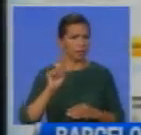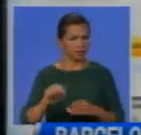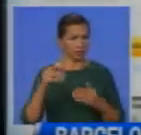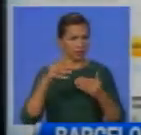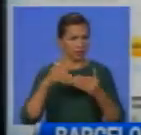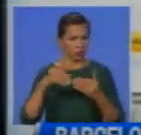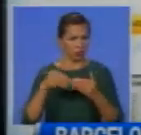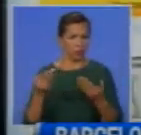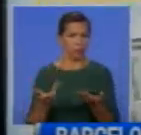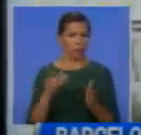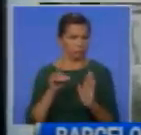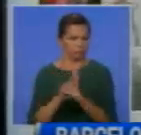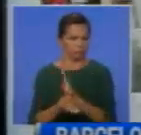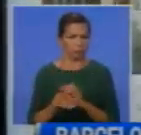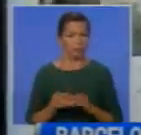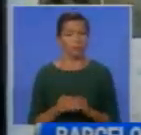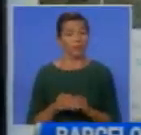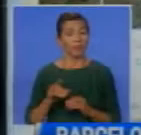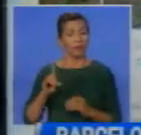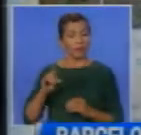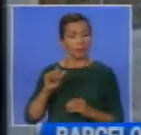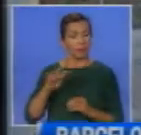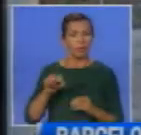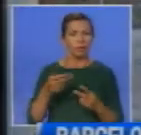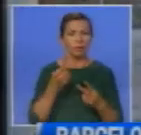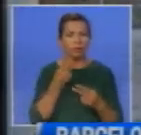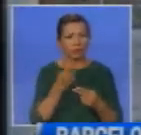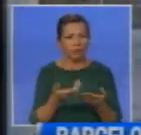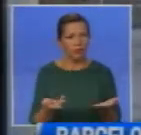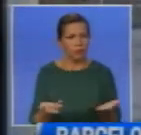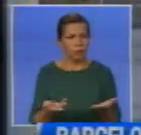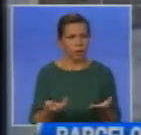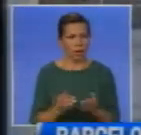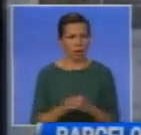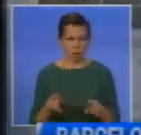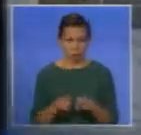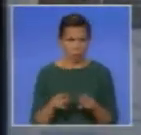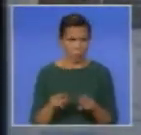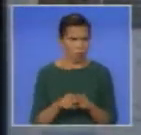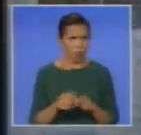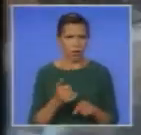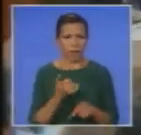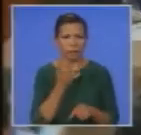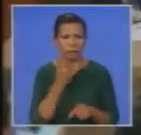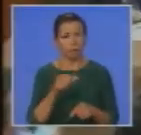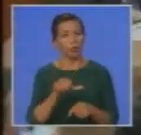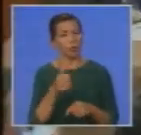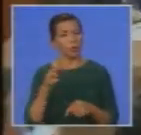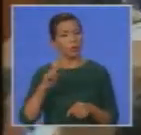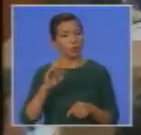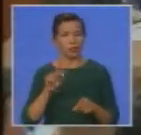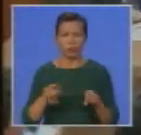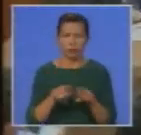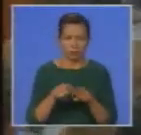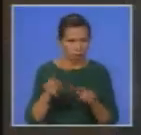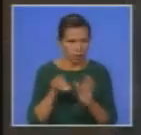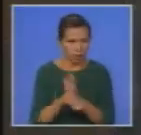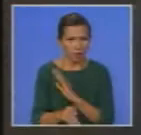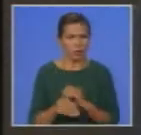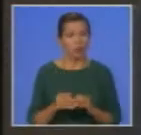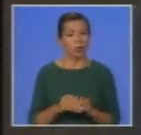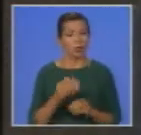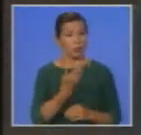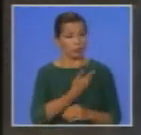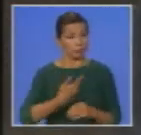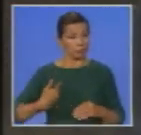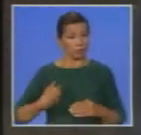Damián Díaz también reclamó haberes pendientes. Algo similar hizo Ricardo Noir. Luego el presidente de Barcelona, Antonio Noboa,